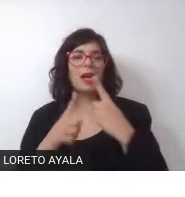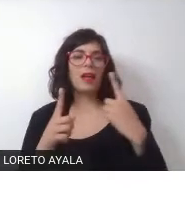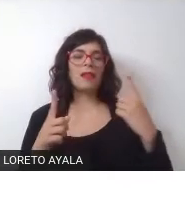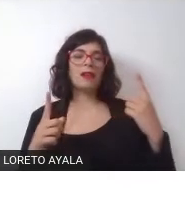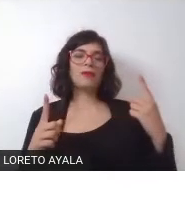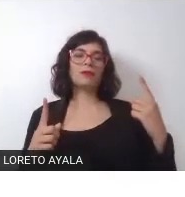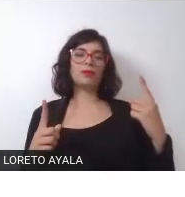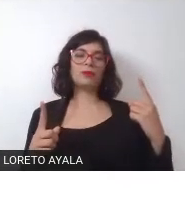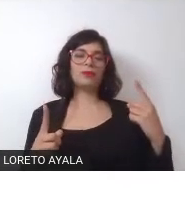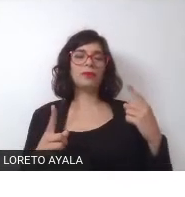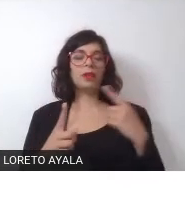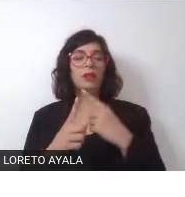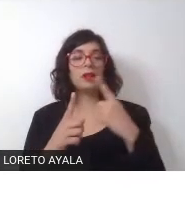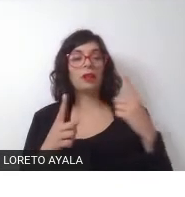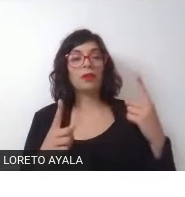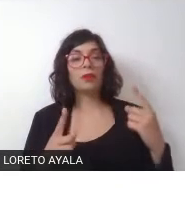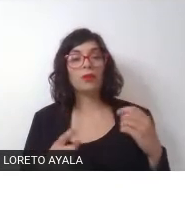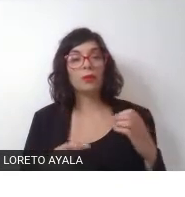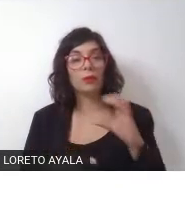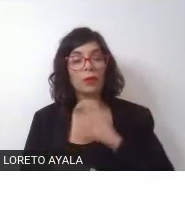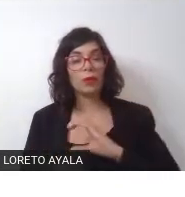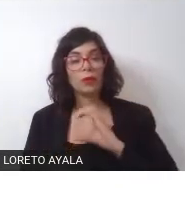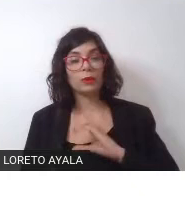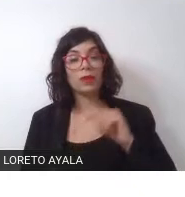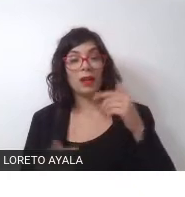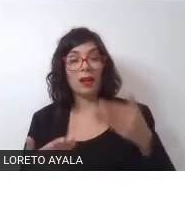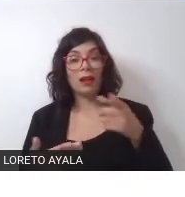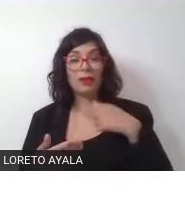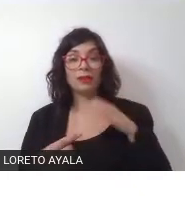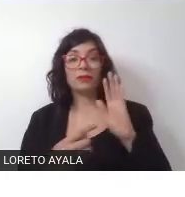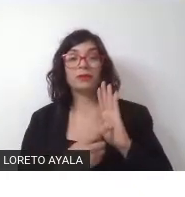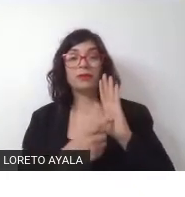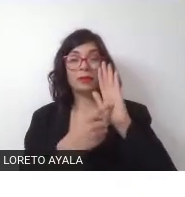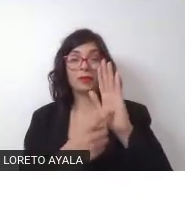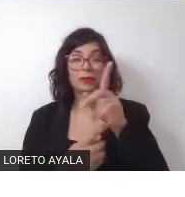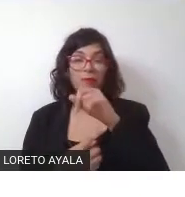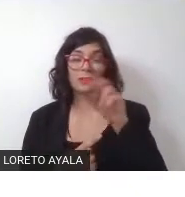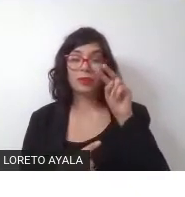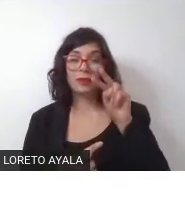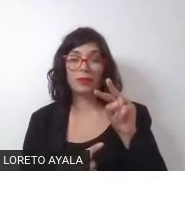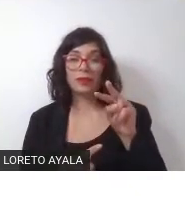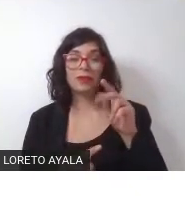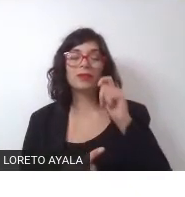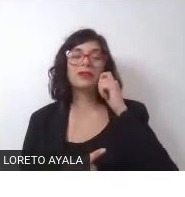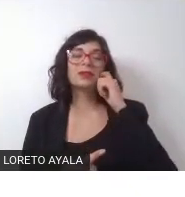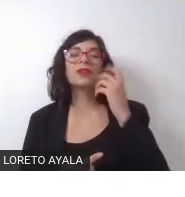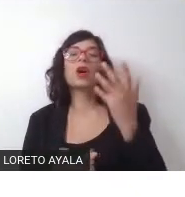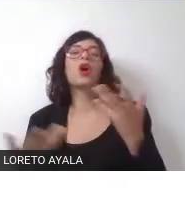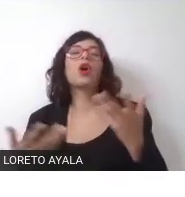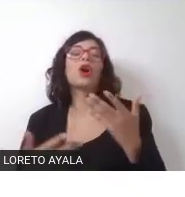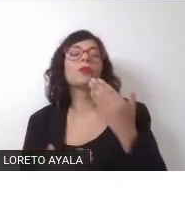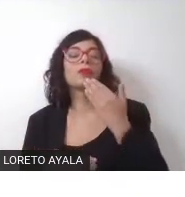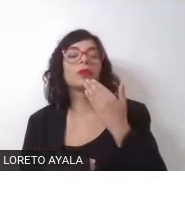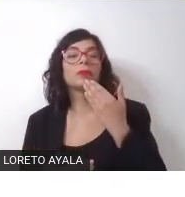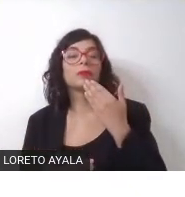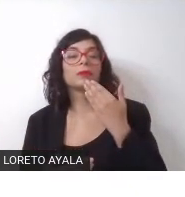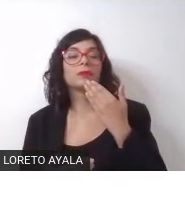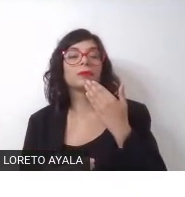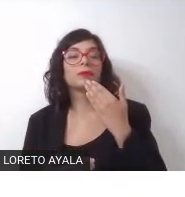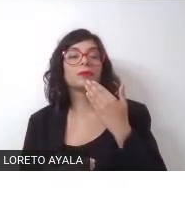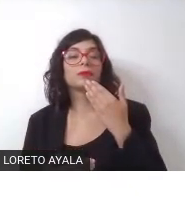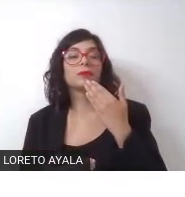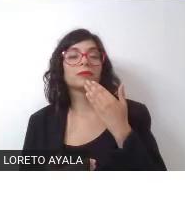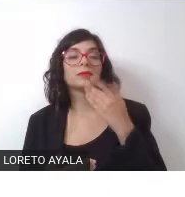curso. Esto que presento acá tiene que ver cómo también la